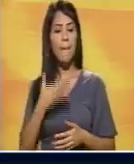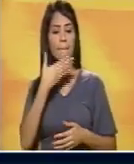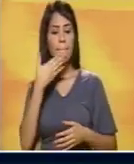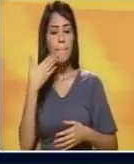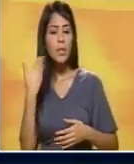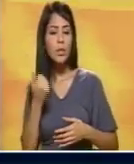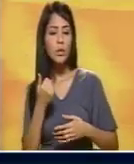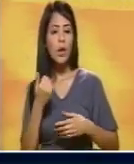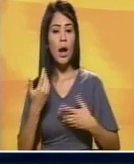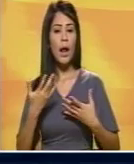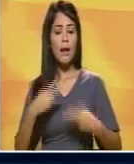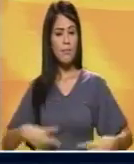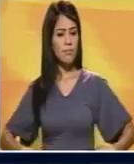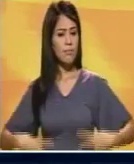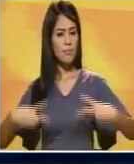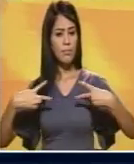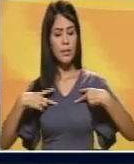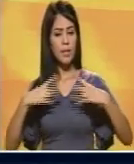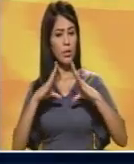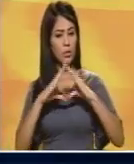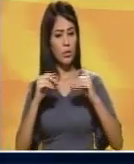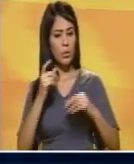mejorará la calidad de vida de los monaguenses.